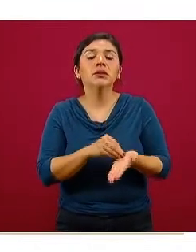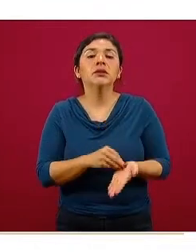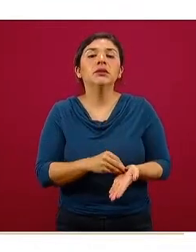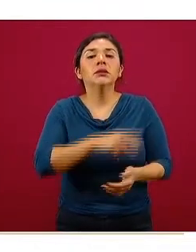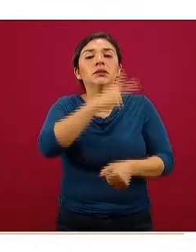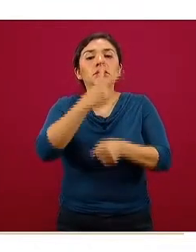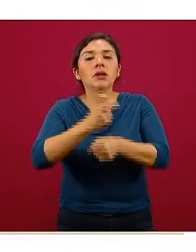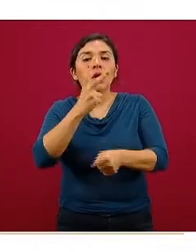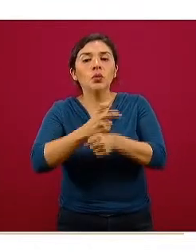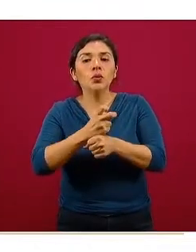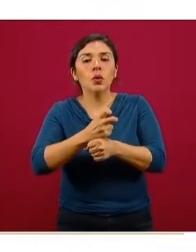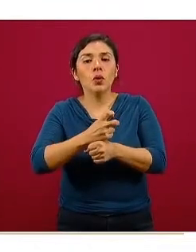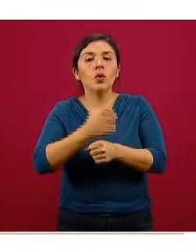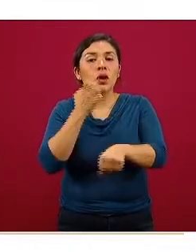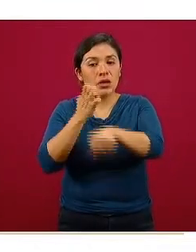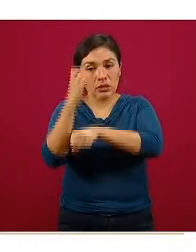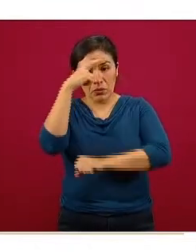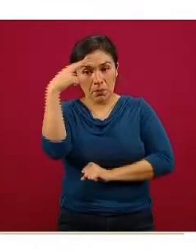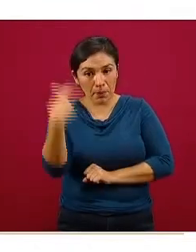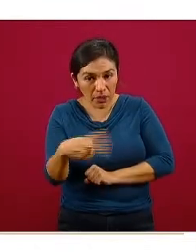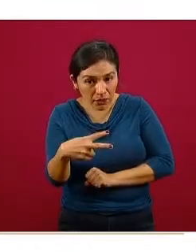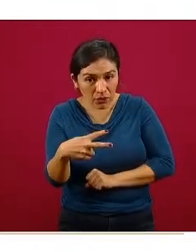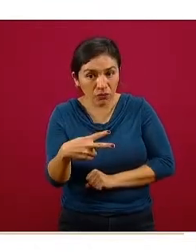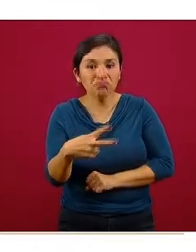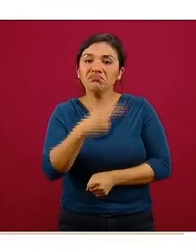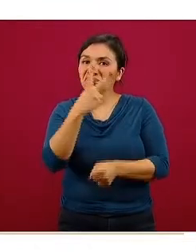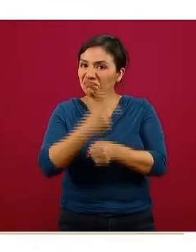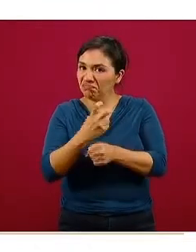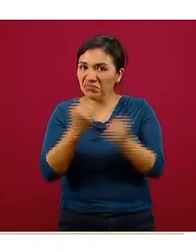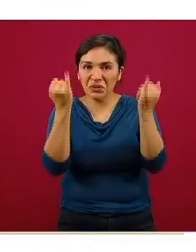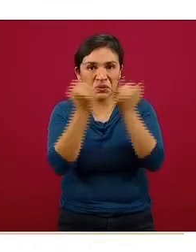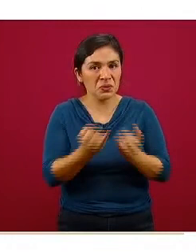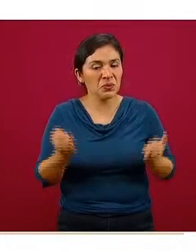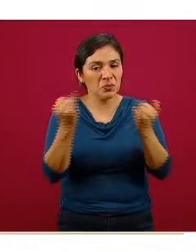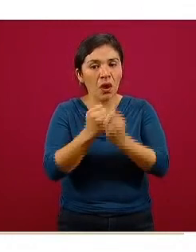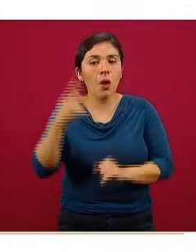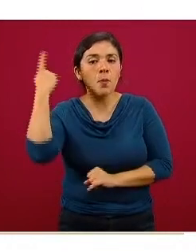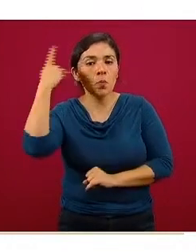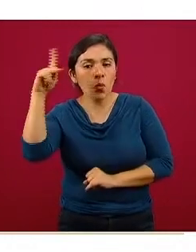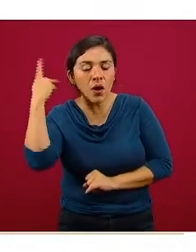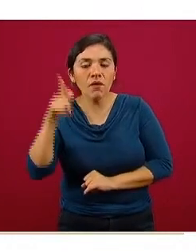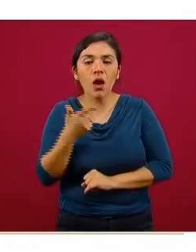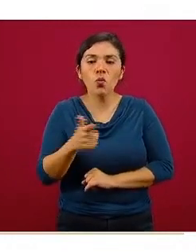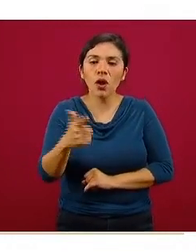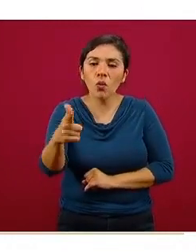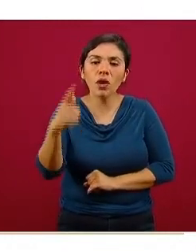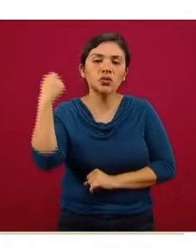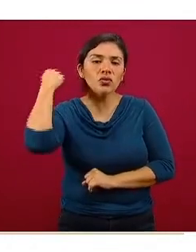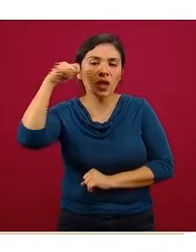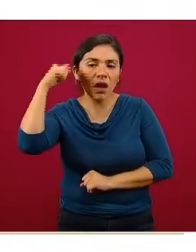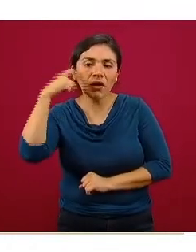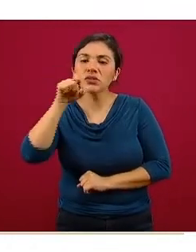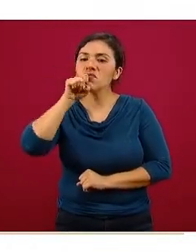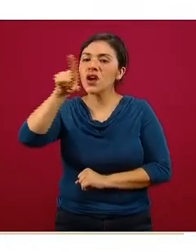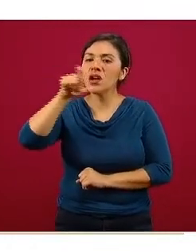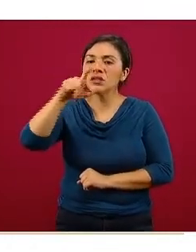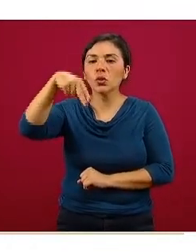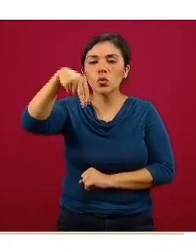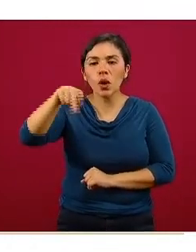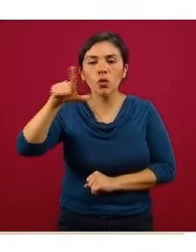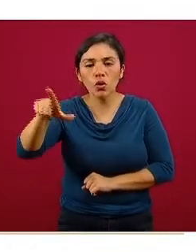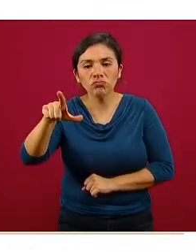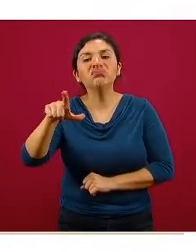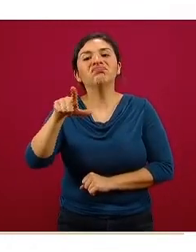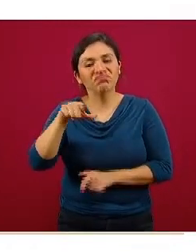México, seguido siempre también del Estado de México. Puebla, Guanajuato, Tabasco, Jalisco y Nuevo León